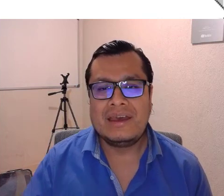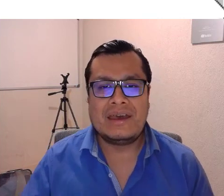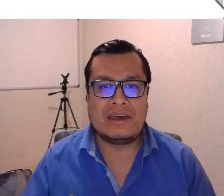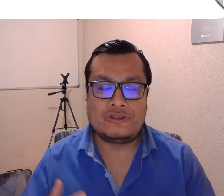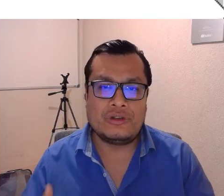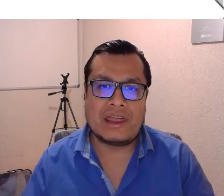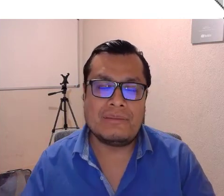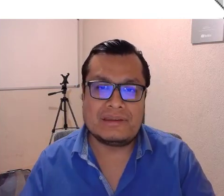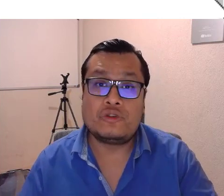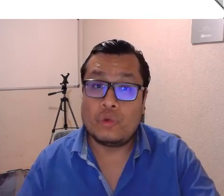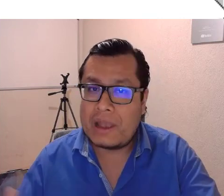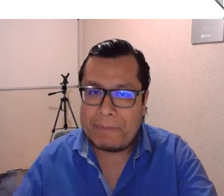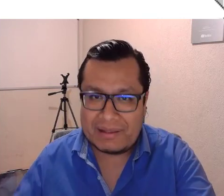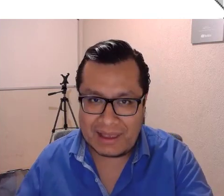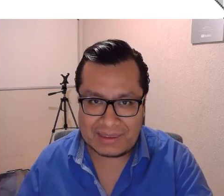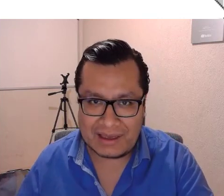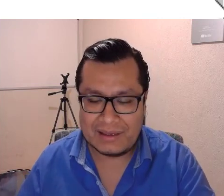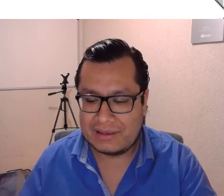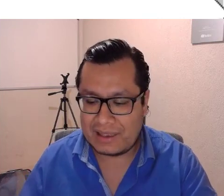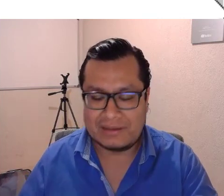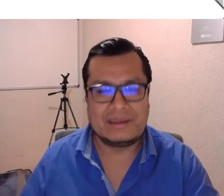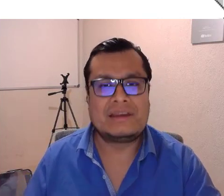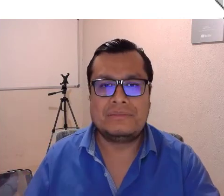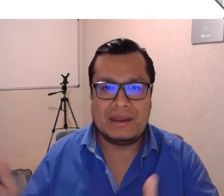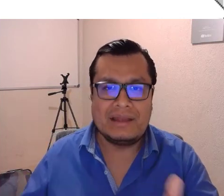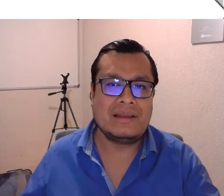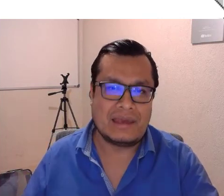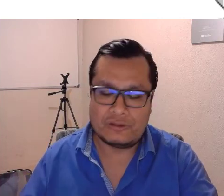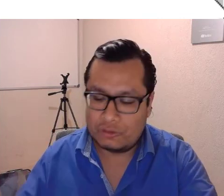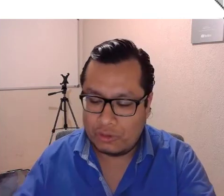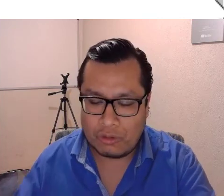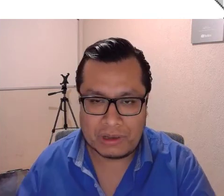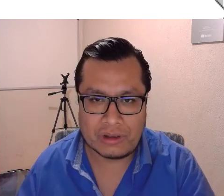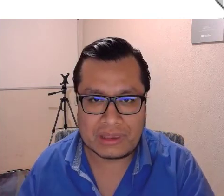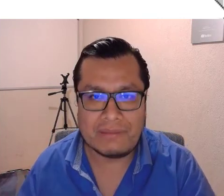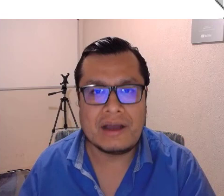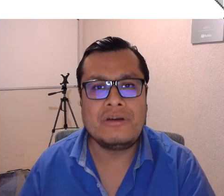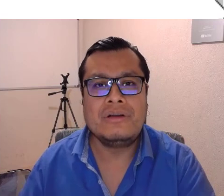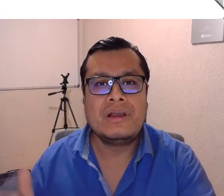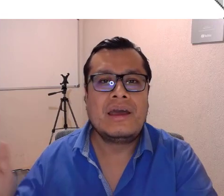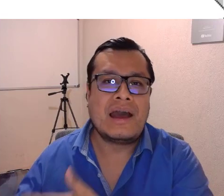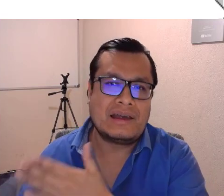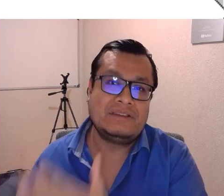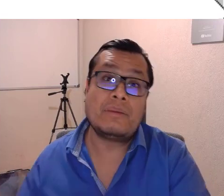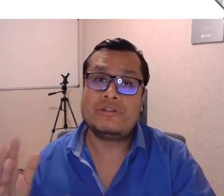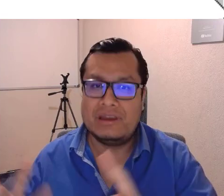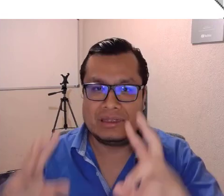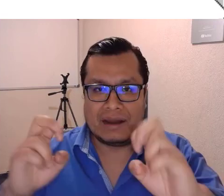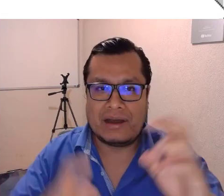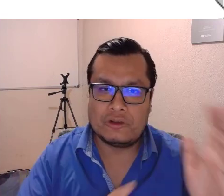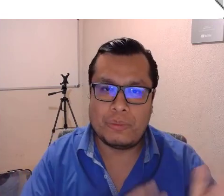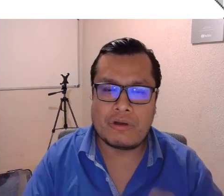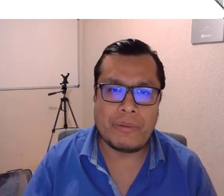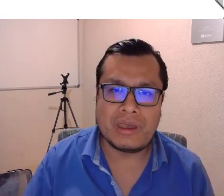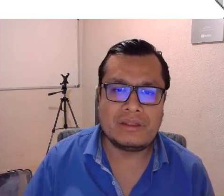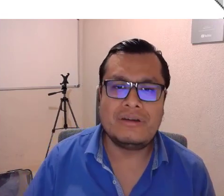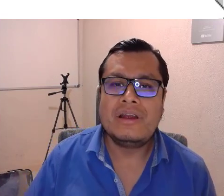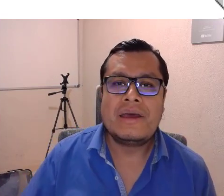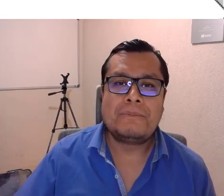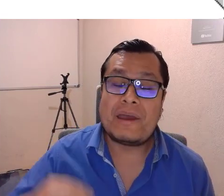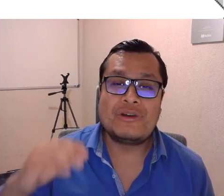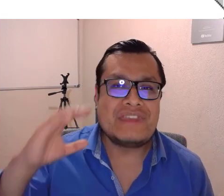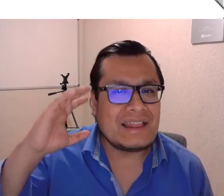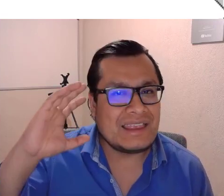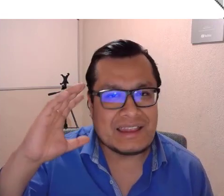así esto nada más es una pantalla de decir miren esto es un documento de trabajo así vamos a ir trabajando poco a poquito